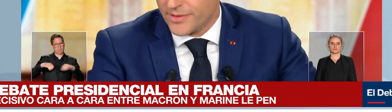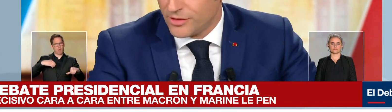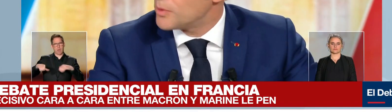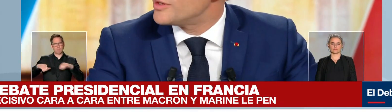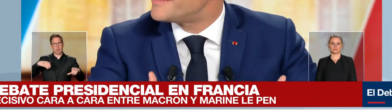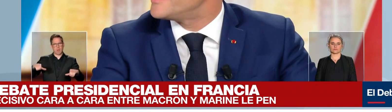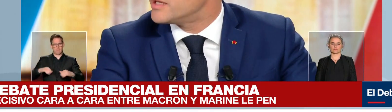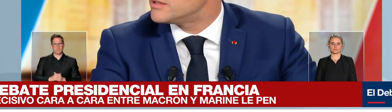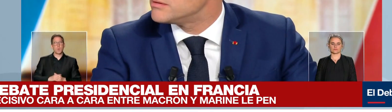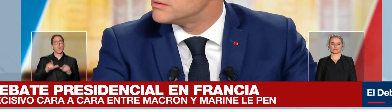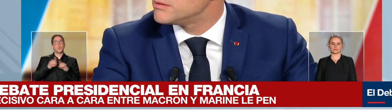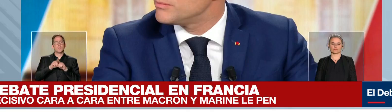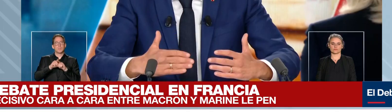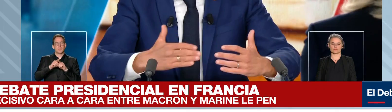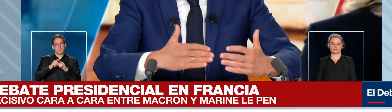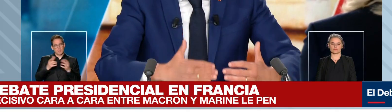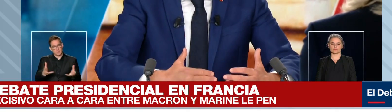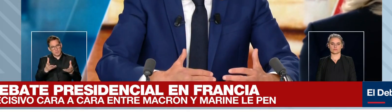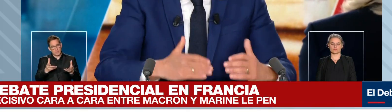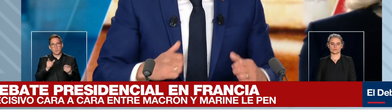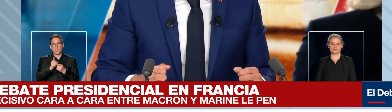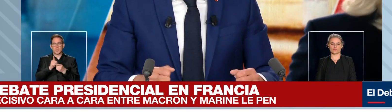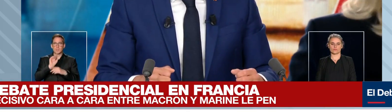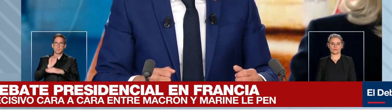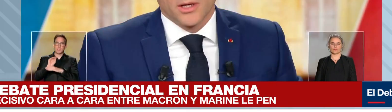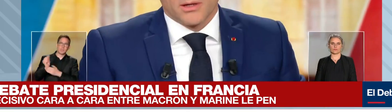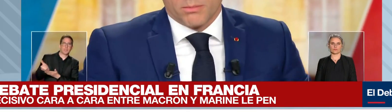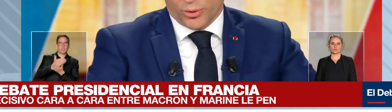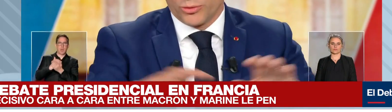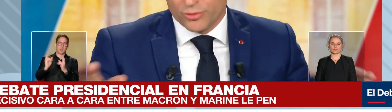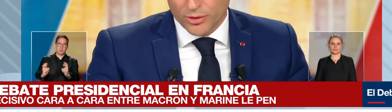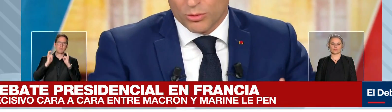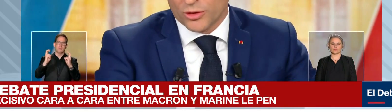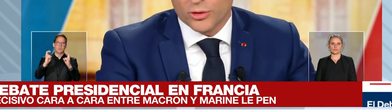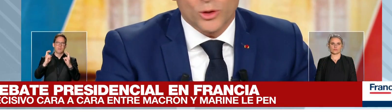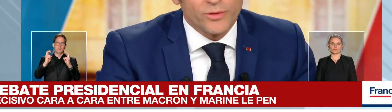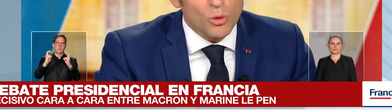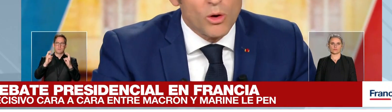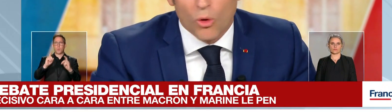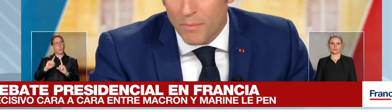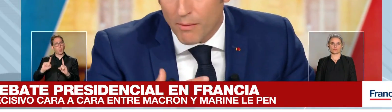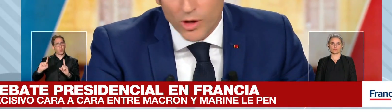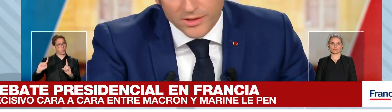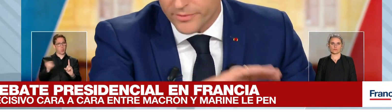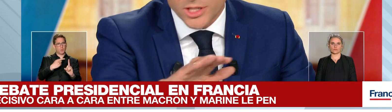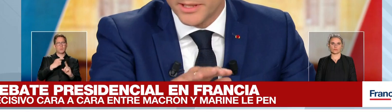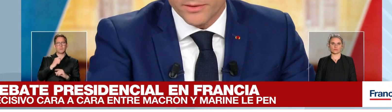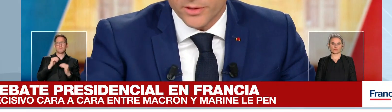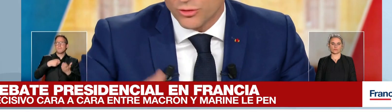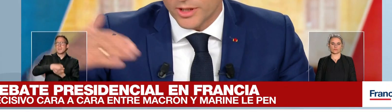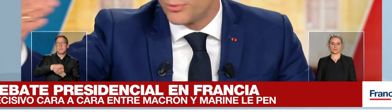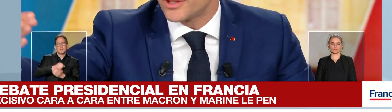y también en los salarios, porque revalorizamos los salarios para todas estas personas de